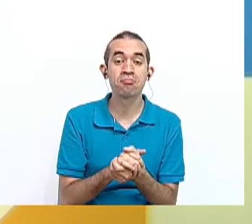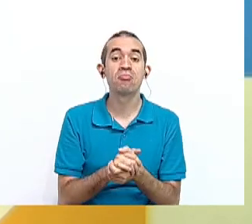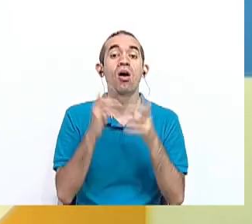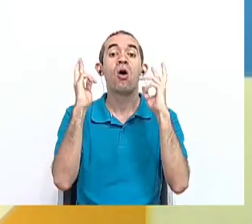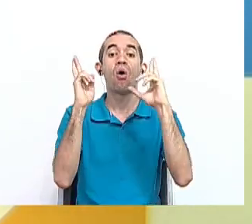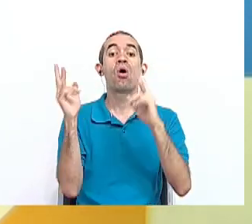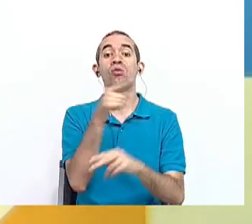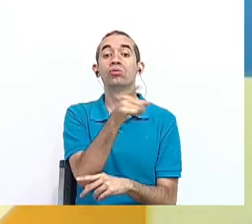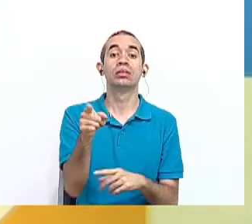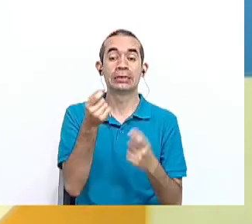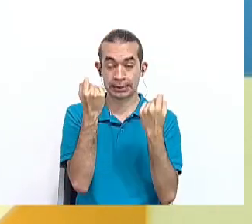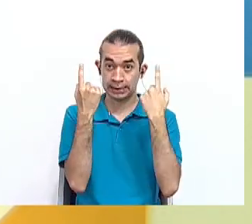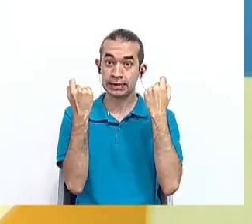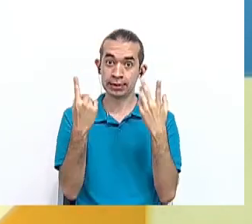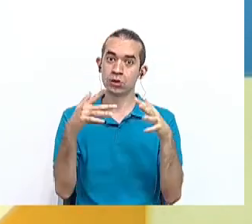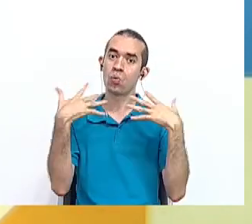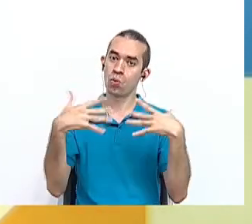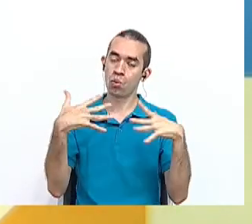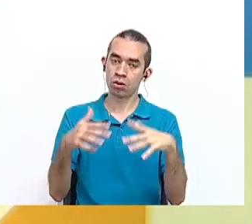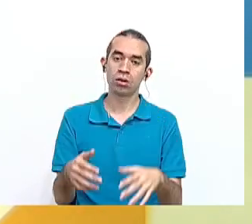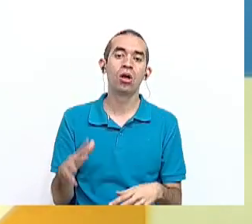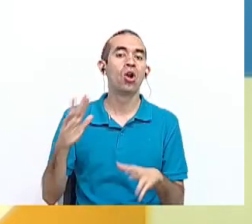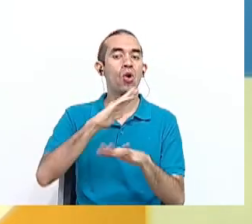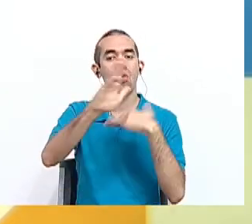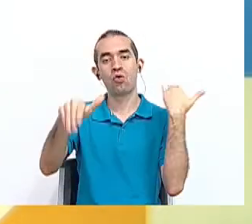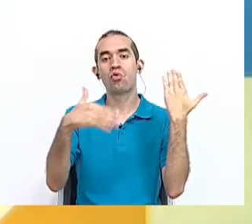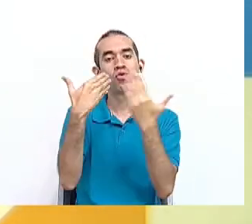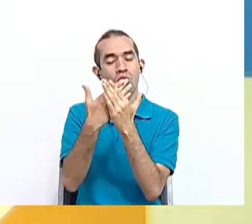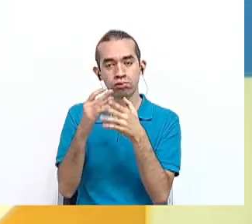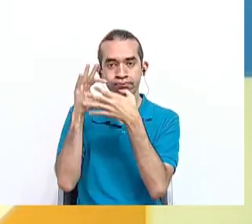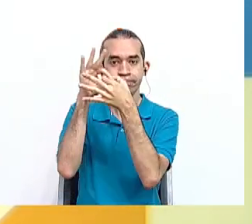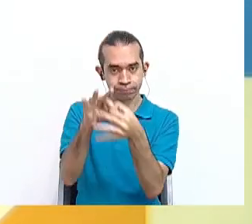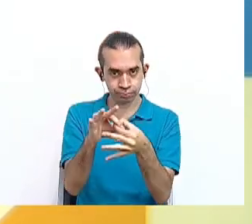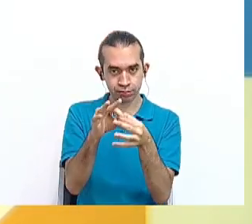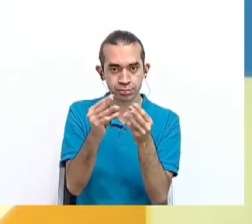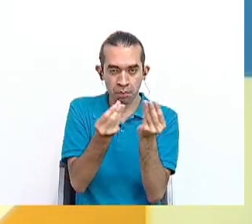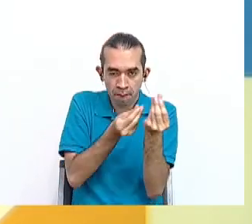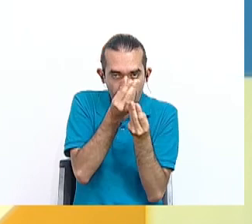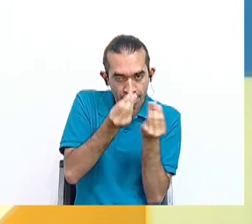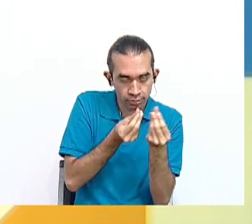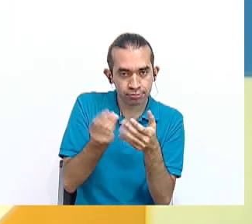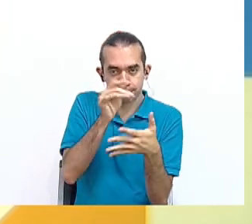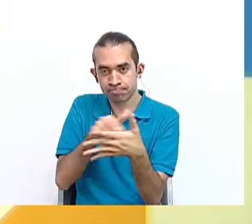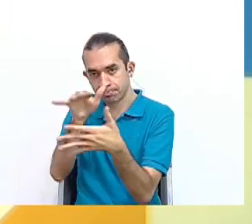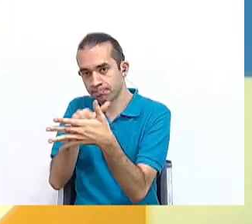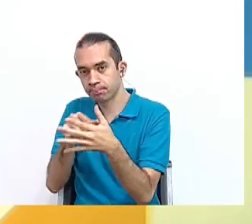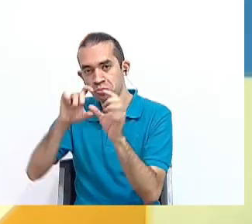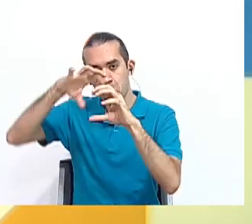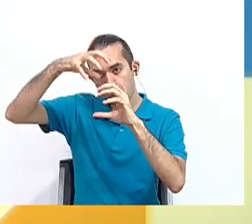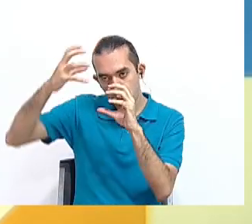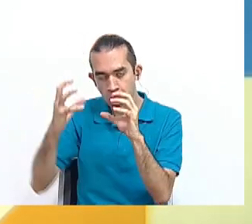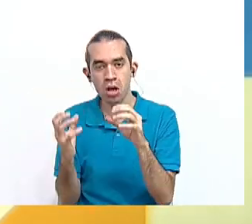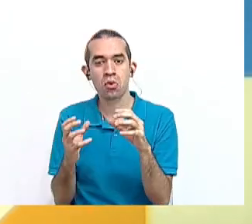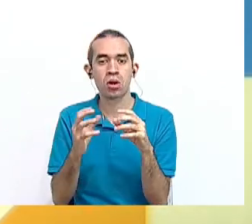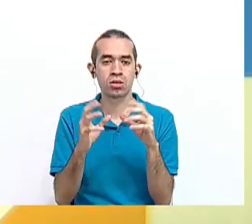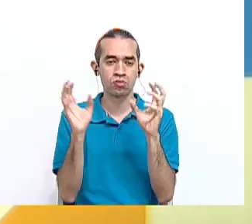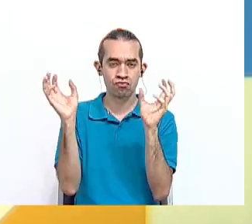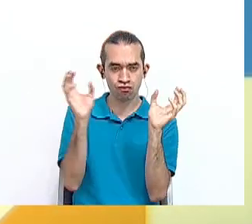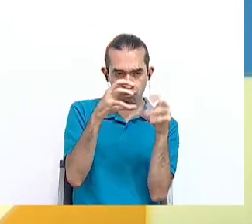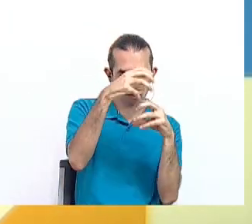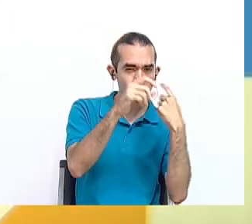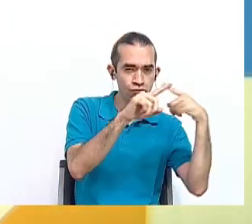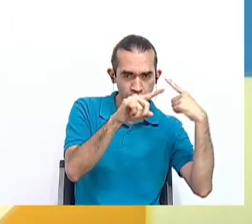que hayan comprendido bastante todo lo que conlleva la materia, el estudio de las moléculas, los compuestos y